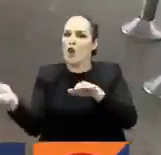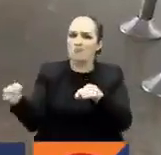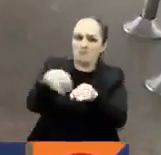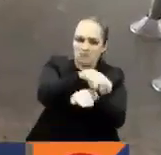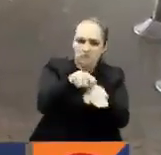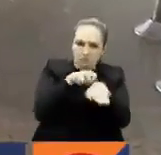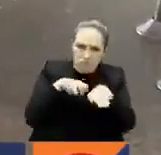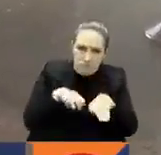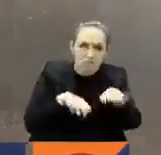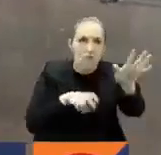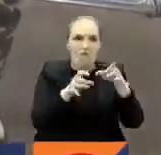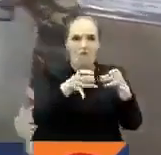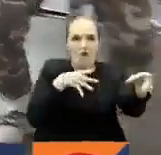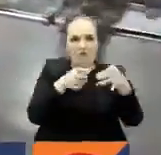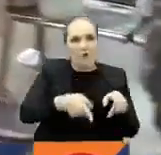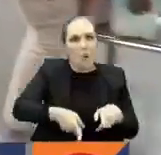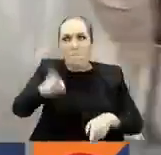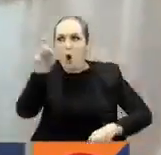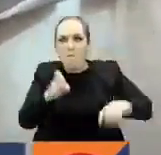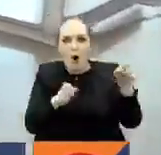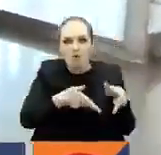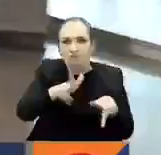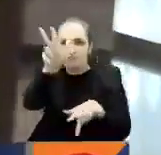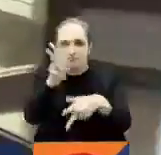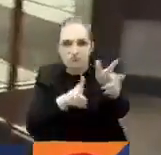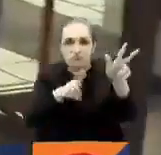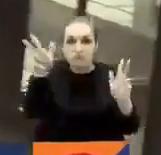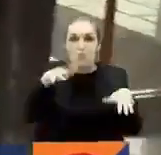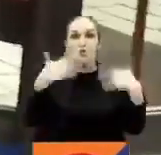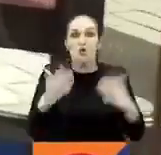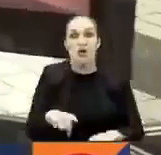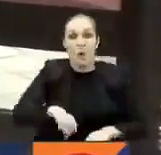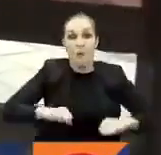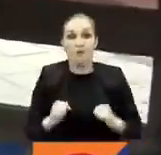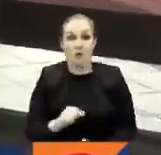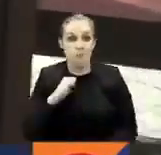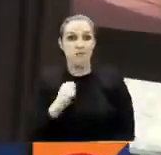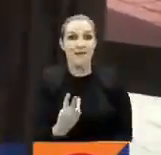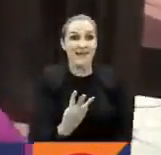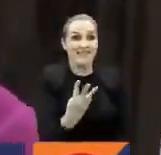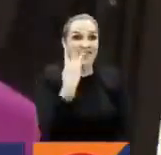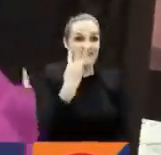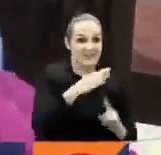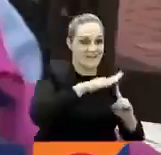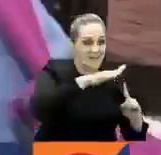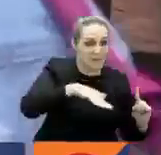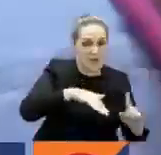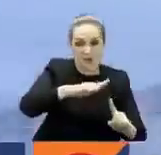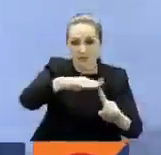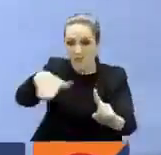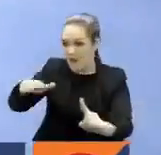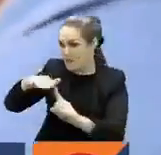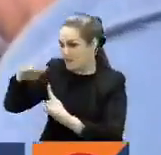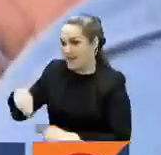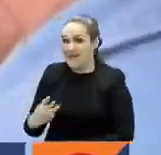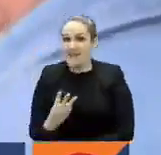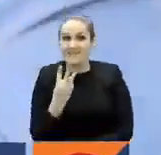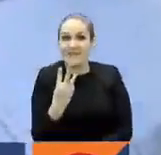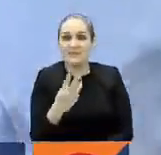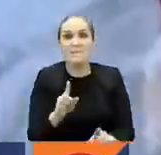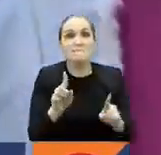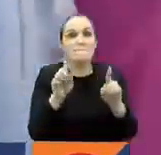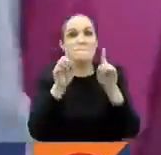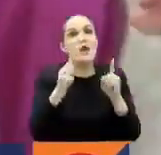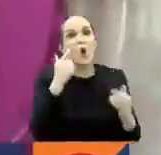tres terminales de transporte que hay en la capital del país. Una cifra bastante significativa, el 50% menos